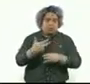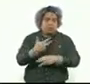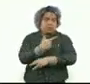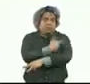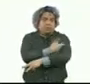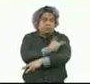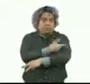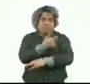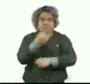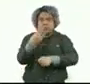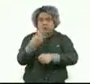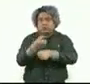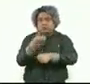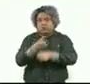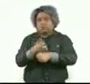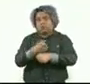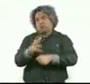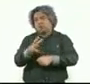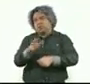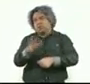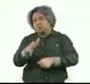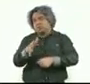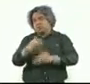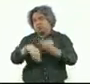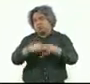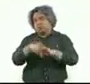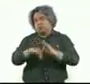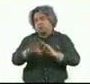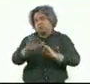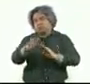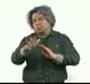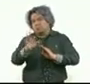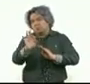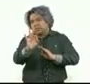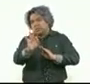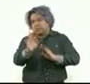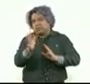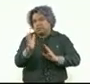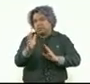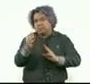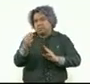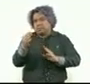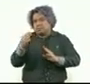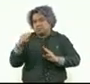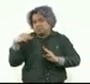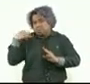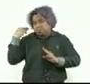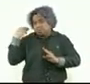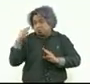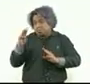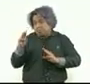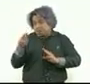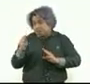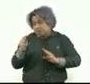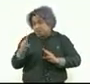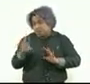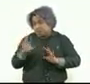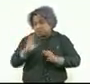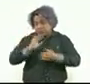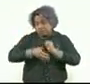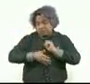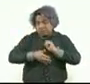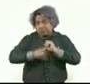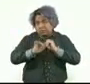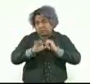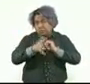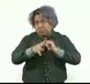estaría concluyendo en todos los grupos de edad como para la primera semana de marzo? Sí, la primera semana